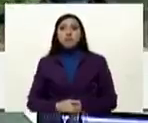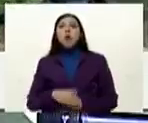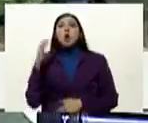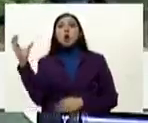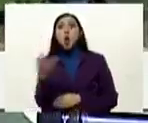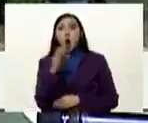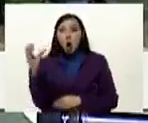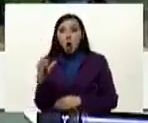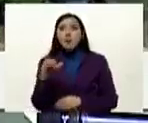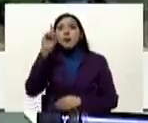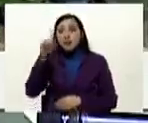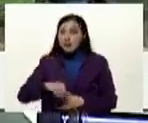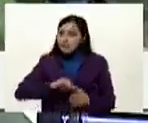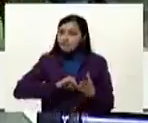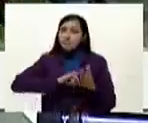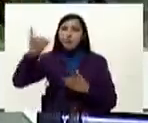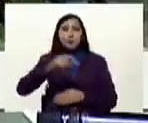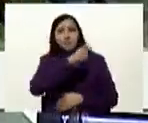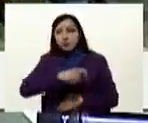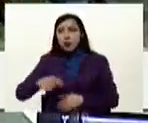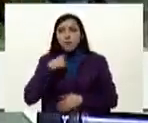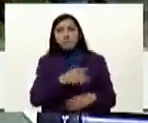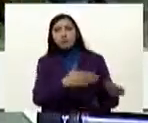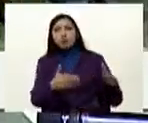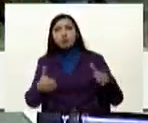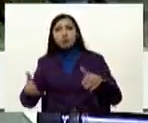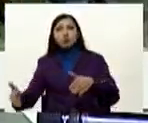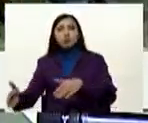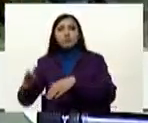Colombia disparó el récord de fallecidos.